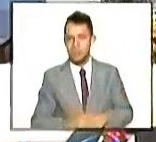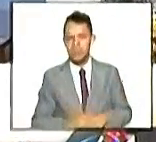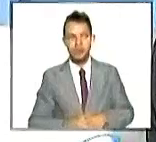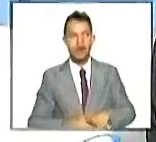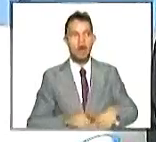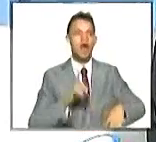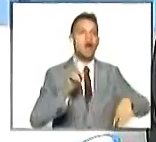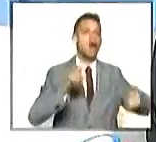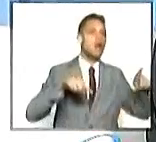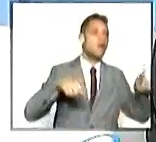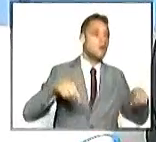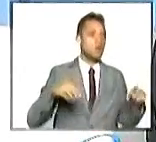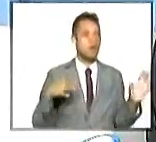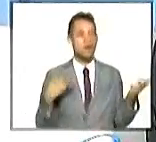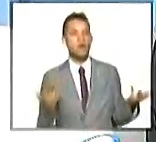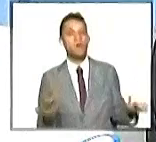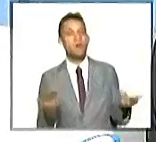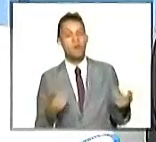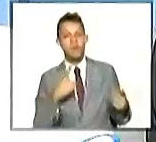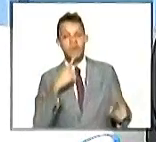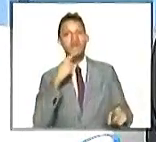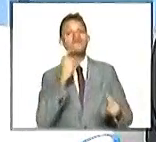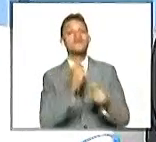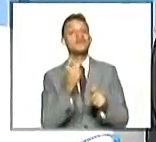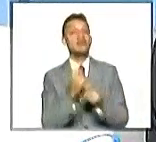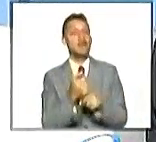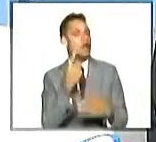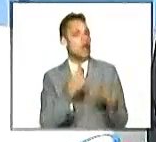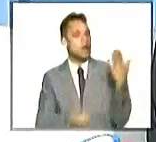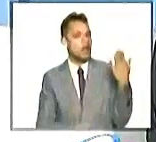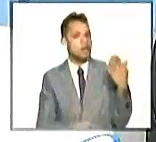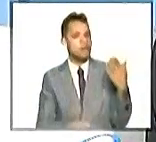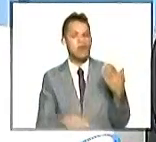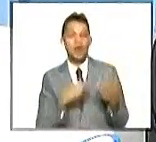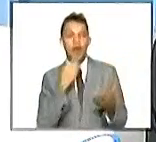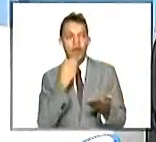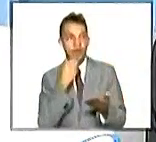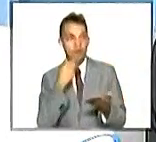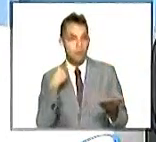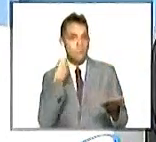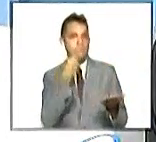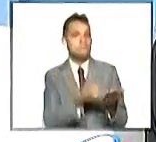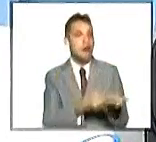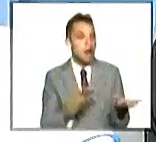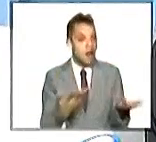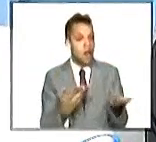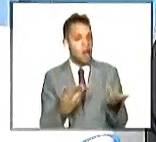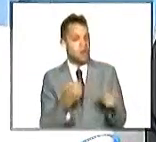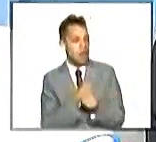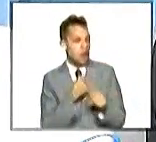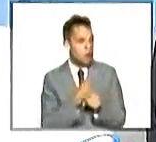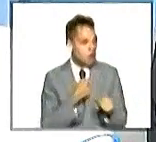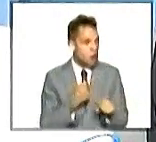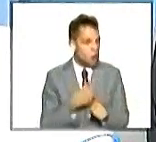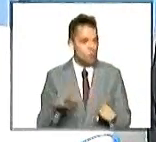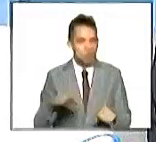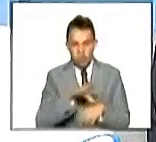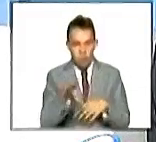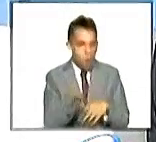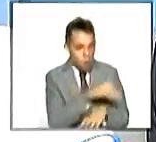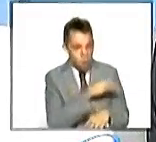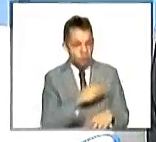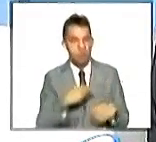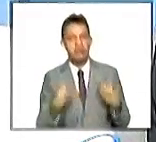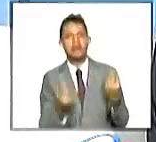menos oportunidades de acceder a los servicios, a las oportunidades, a todo lo que pueda